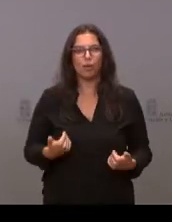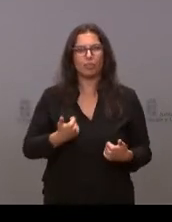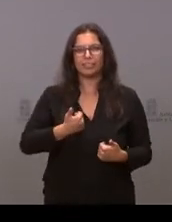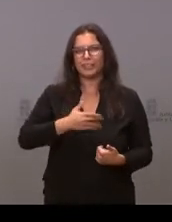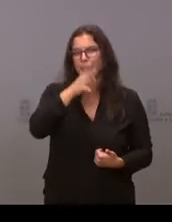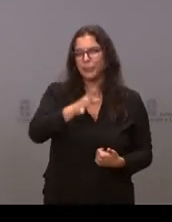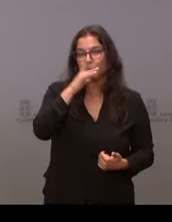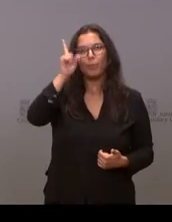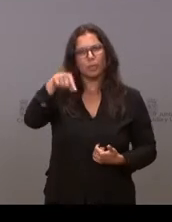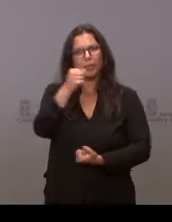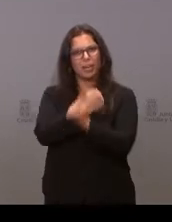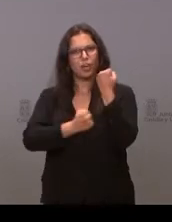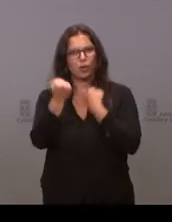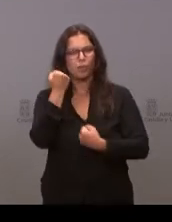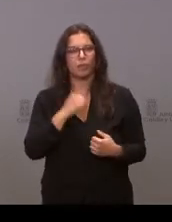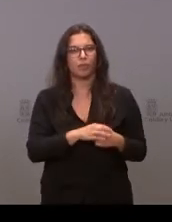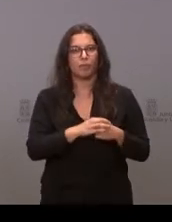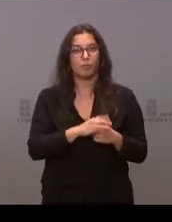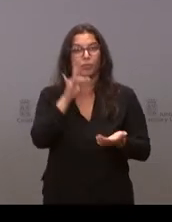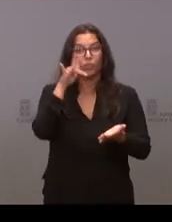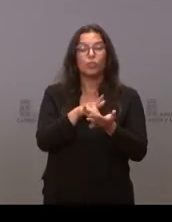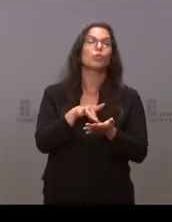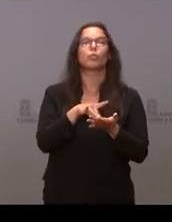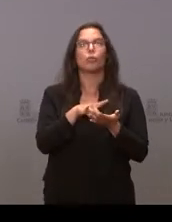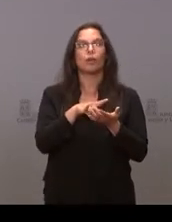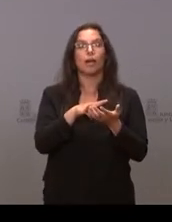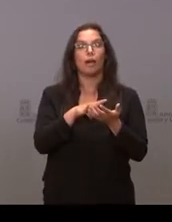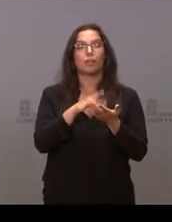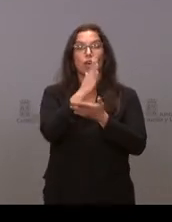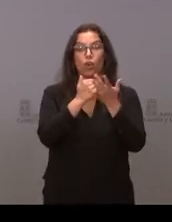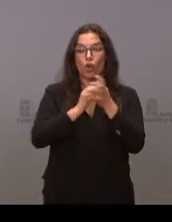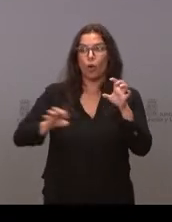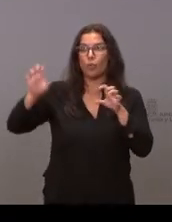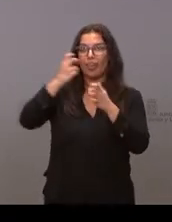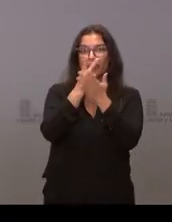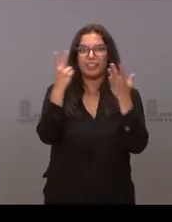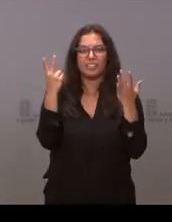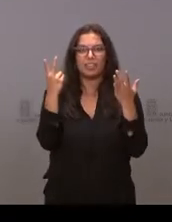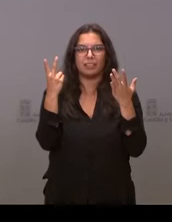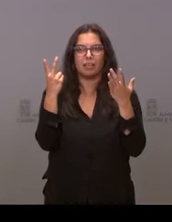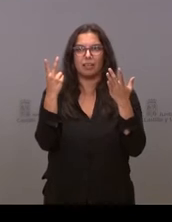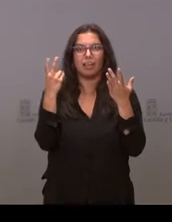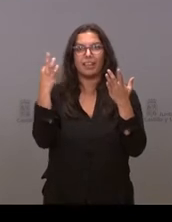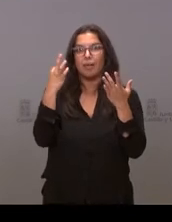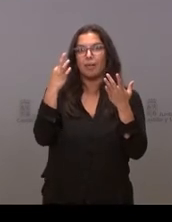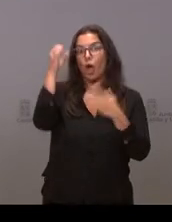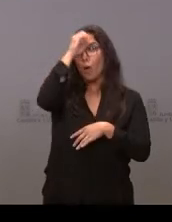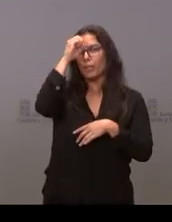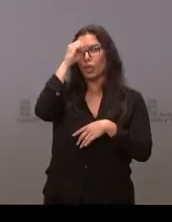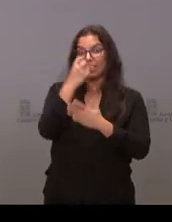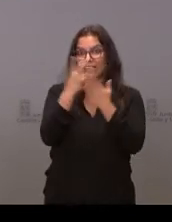vista agronómico. Y hay 17 visiones de cuál tiene que ser nuestro futuro de la agricultura y